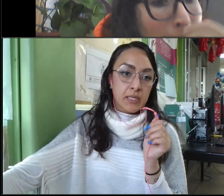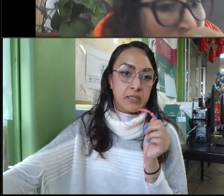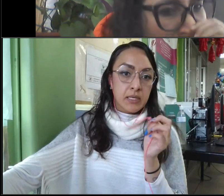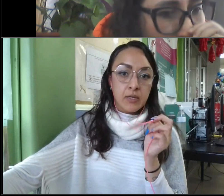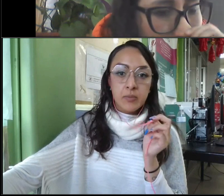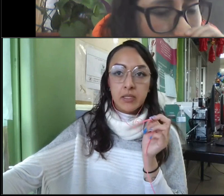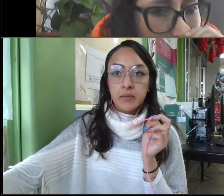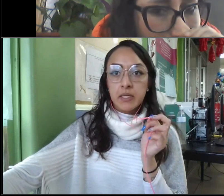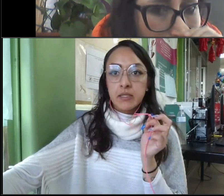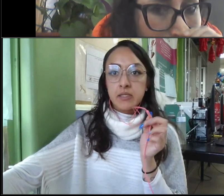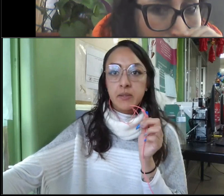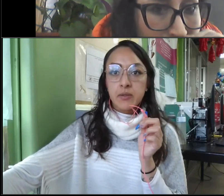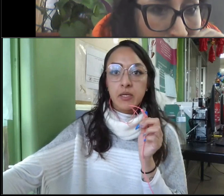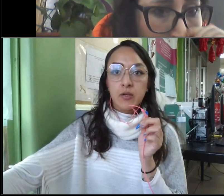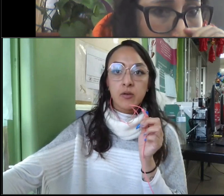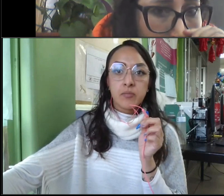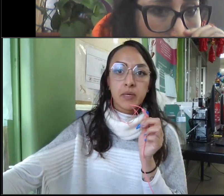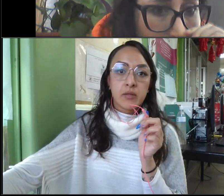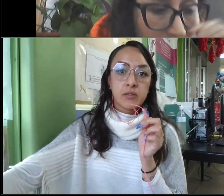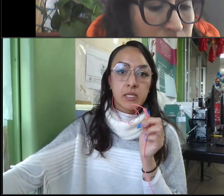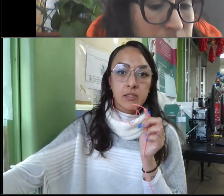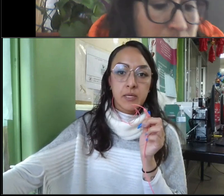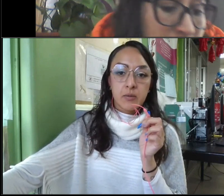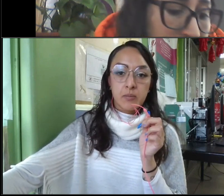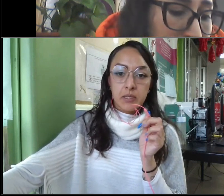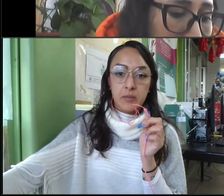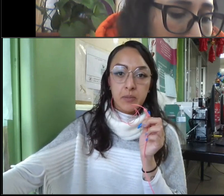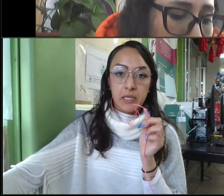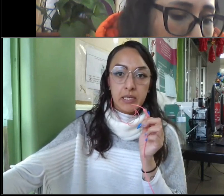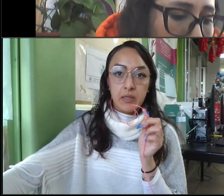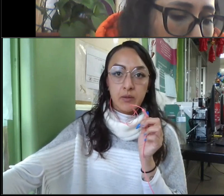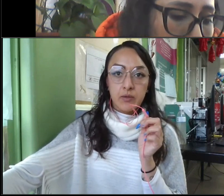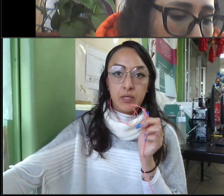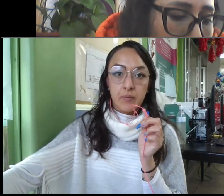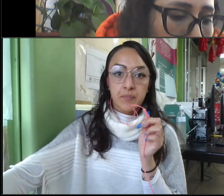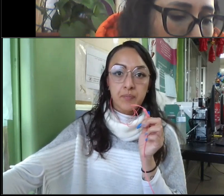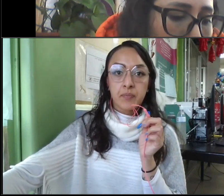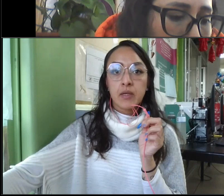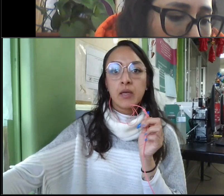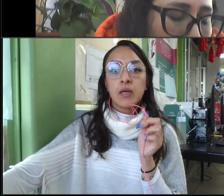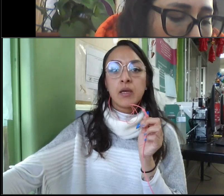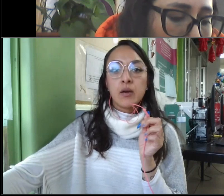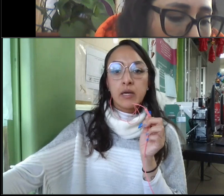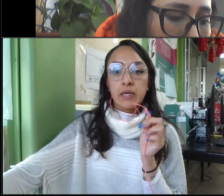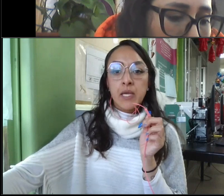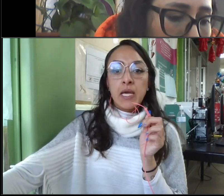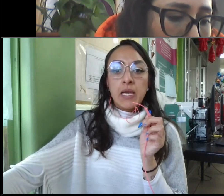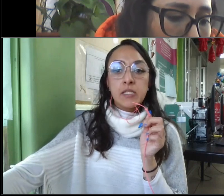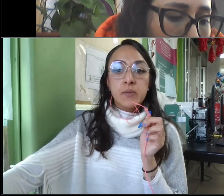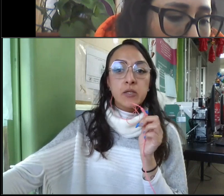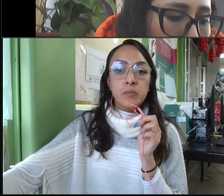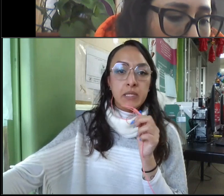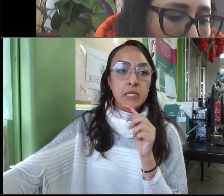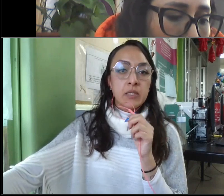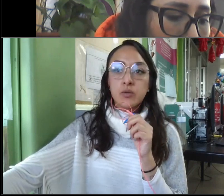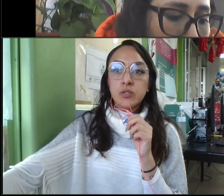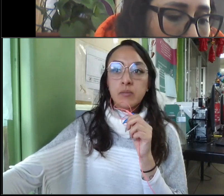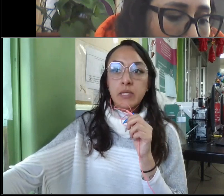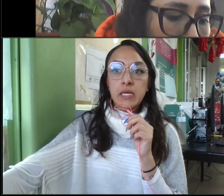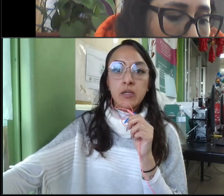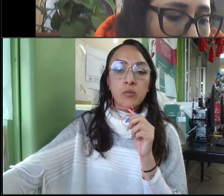Ya había descargado mi actividad y quién sabe dónde quedó, pero se las voy a compartir por acá, ya lo encontré. Ok, les voy a